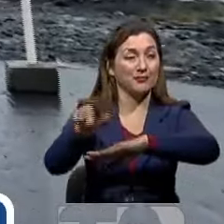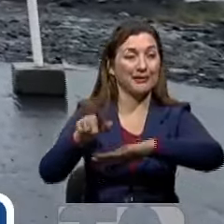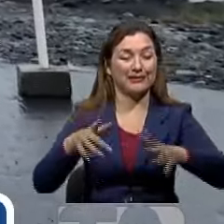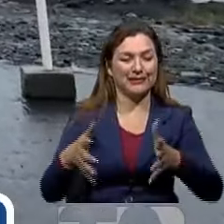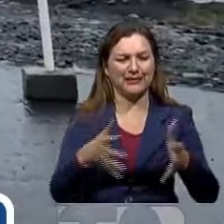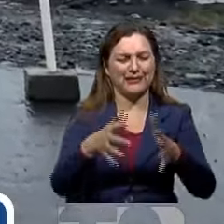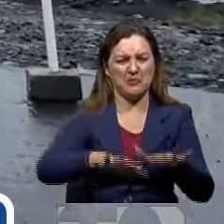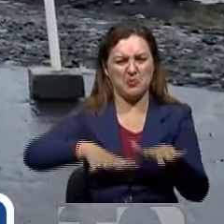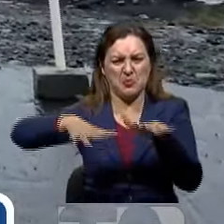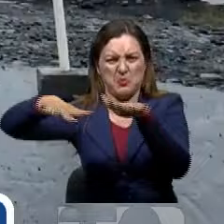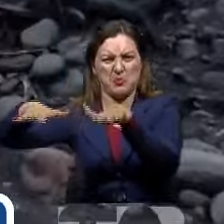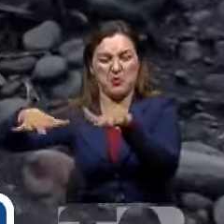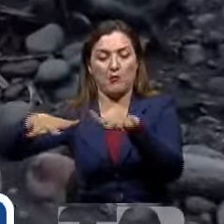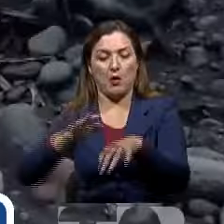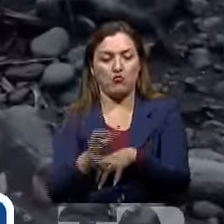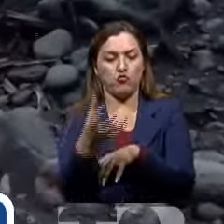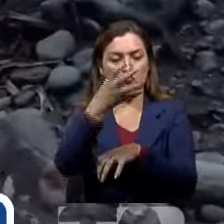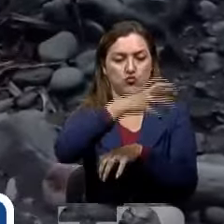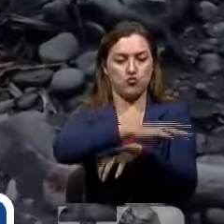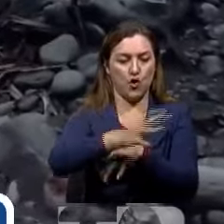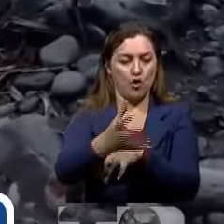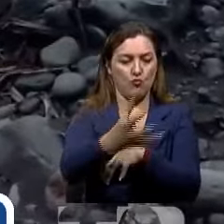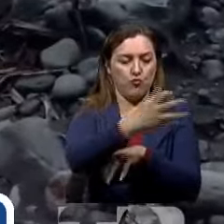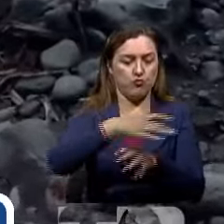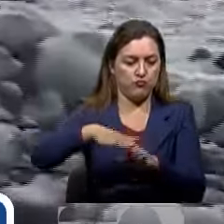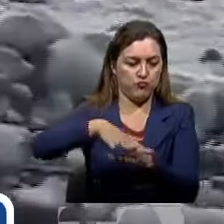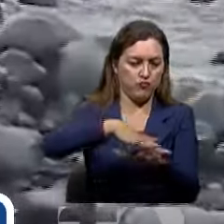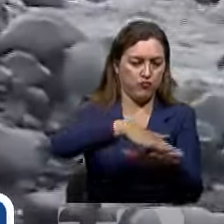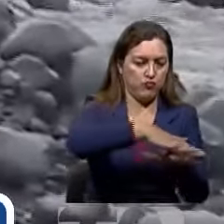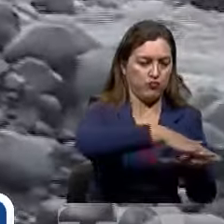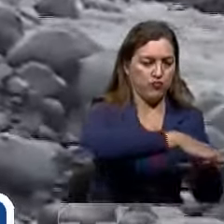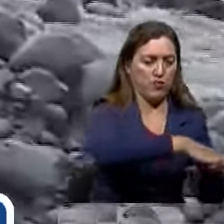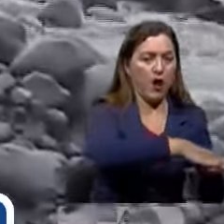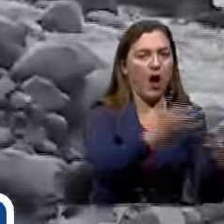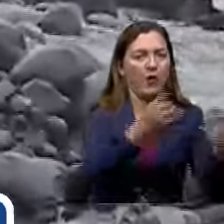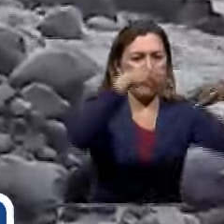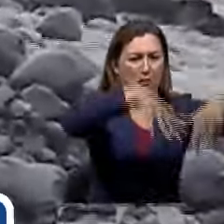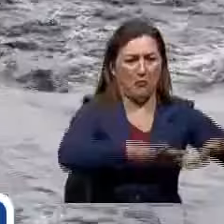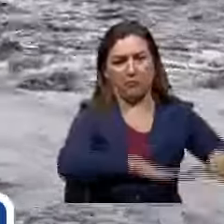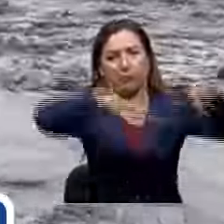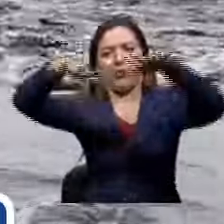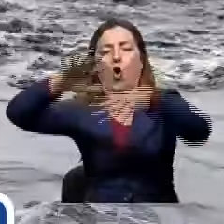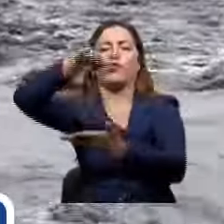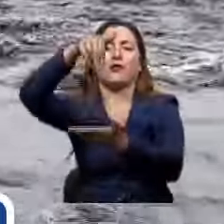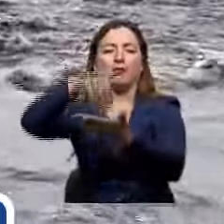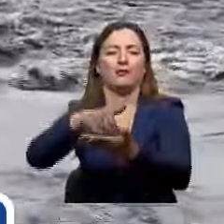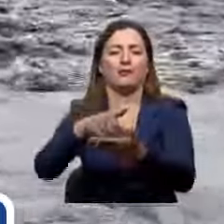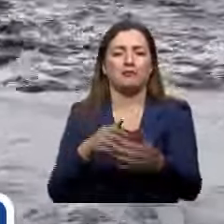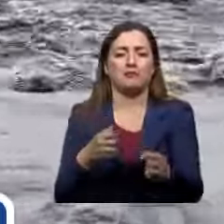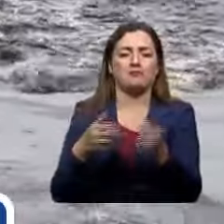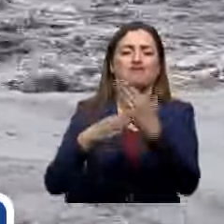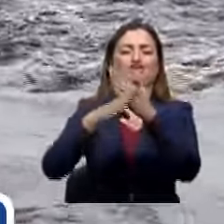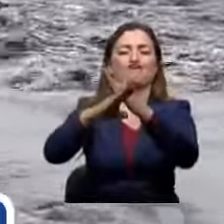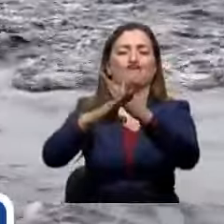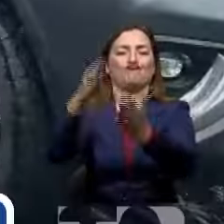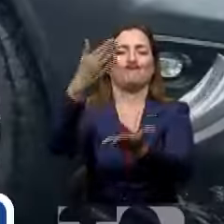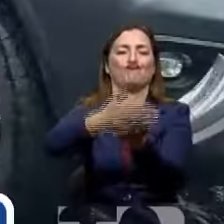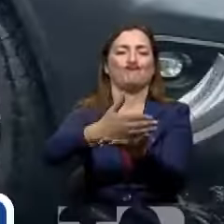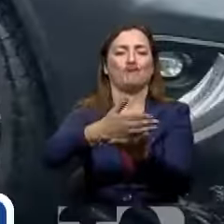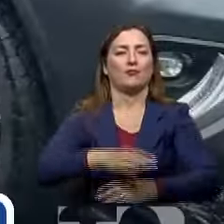encauzar estas aguas, no sirvió de mucho, pues todo se vino abajo y ahora el tránsito en esta zona está, una vez más,